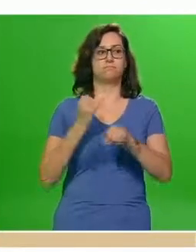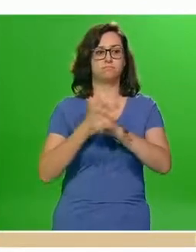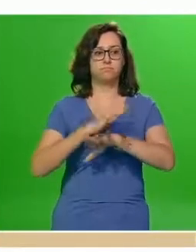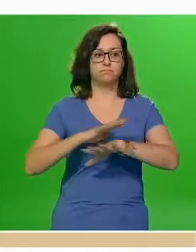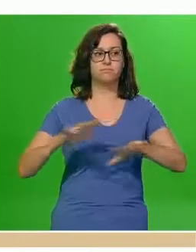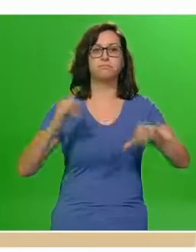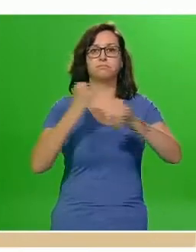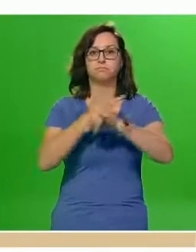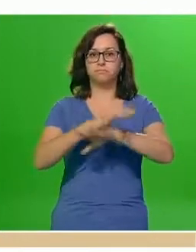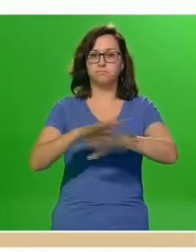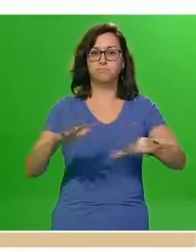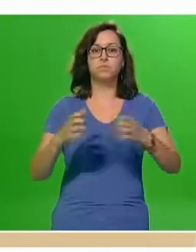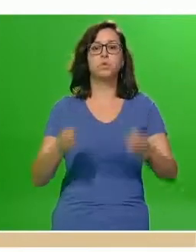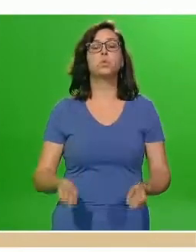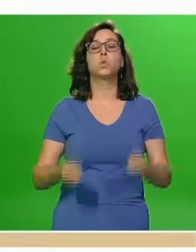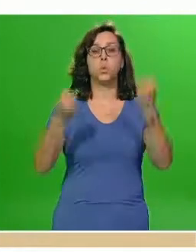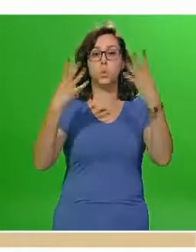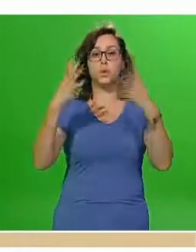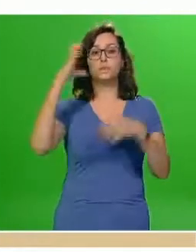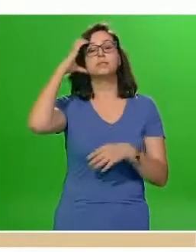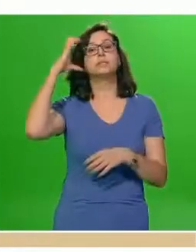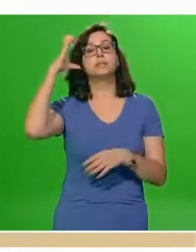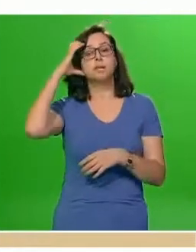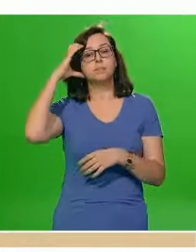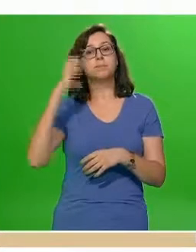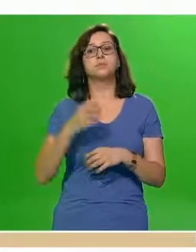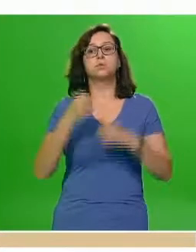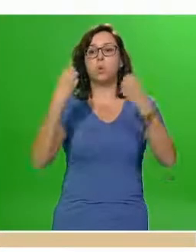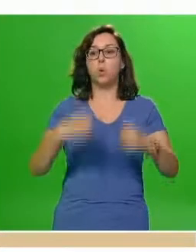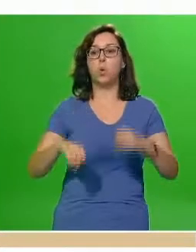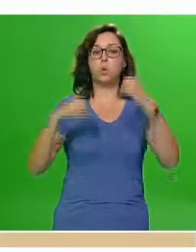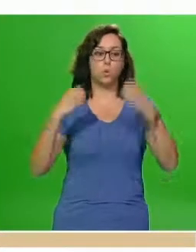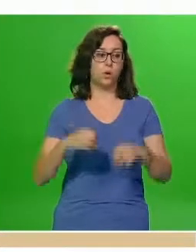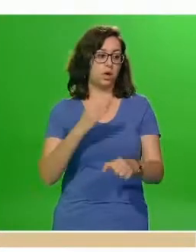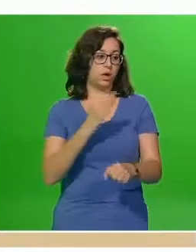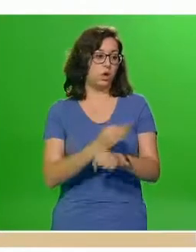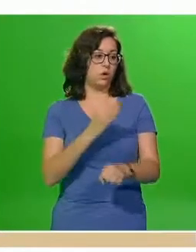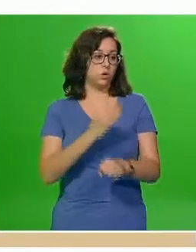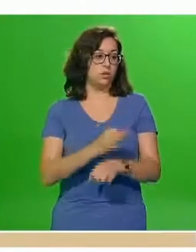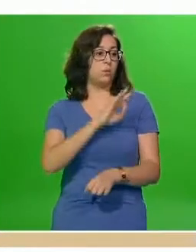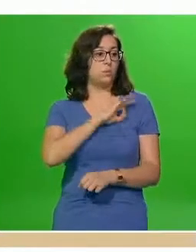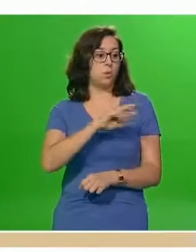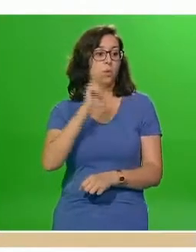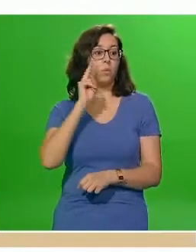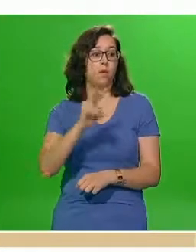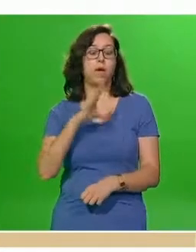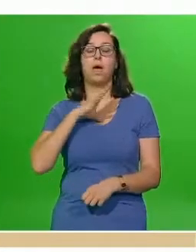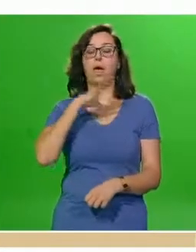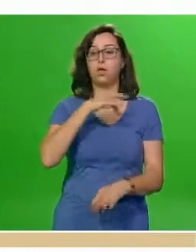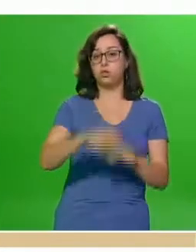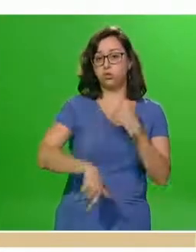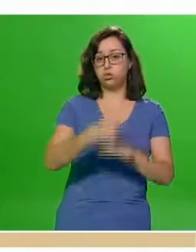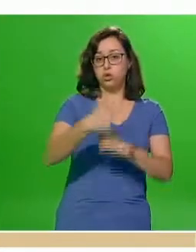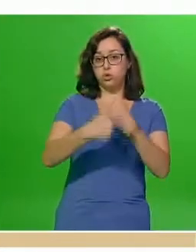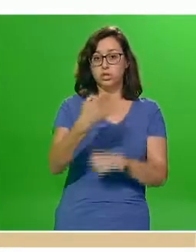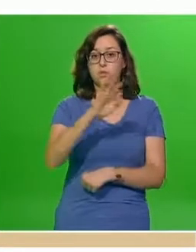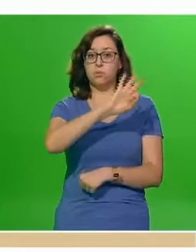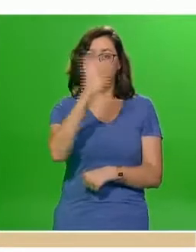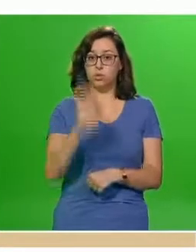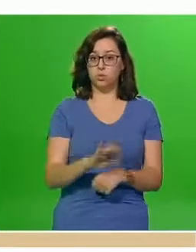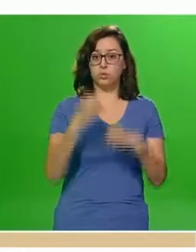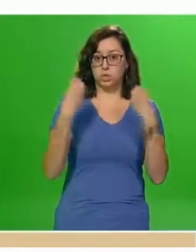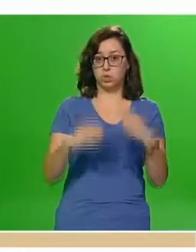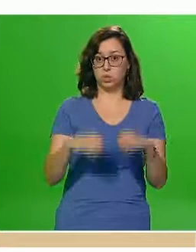están ocupadas. Actualmente tenemos un 12% de ocupación